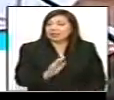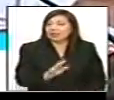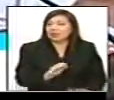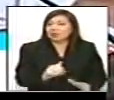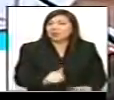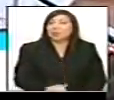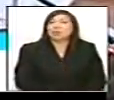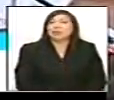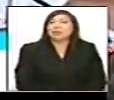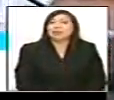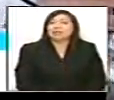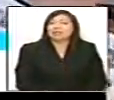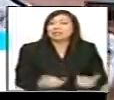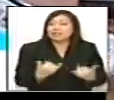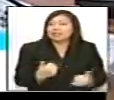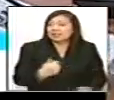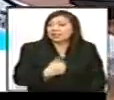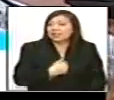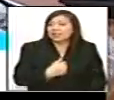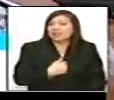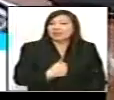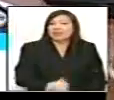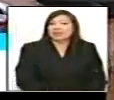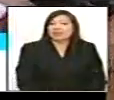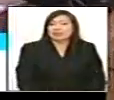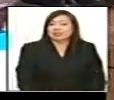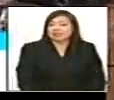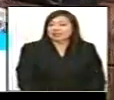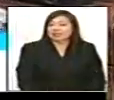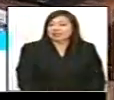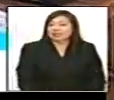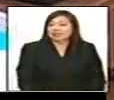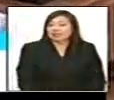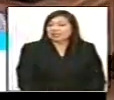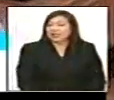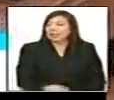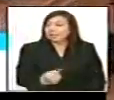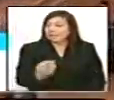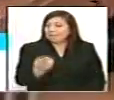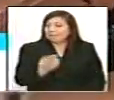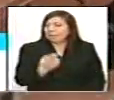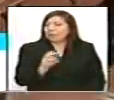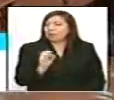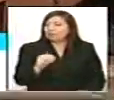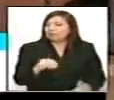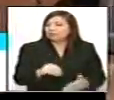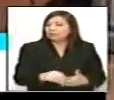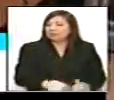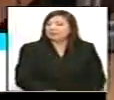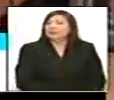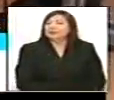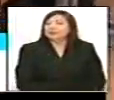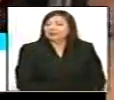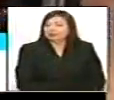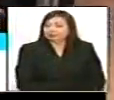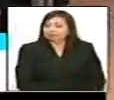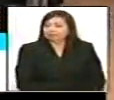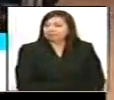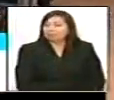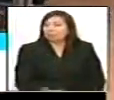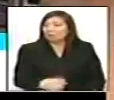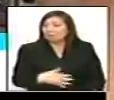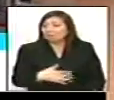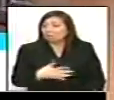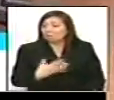56, ese mismo que tuvo que perdió la concesión por caducidad, ese mismo